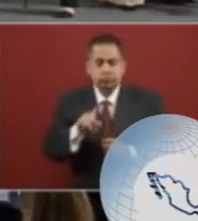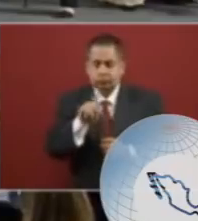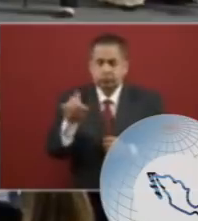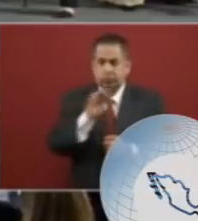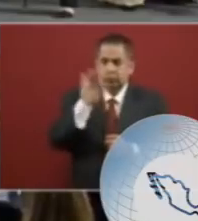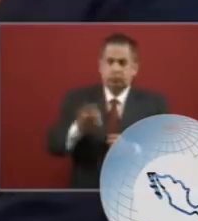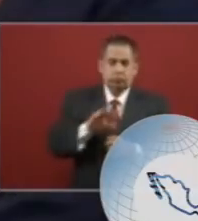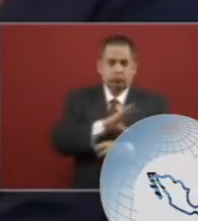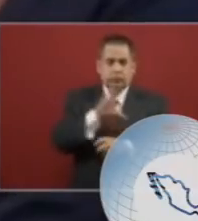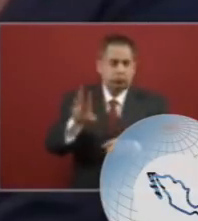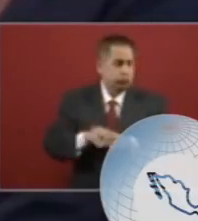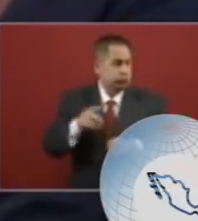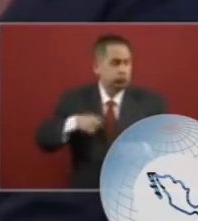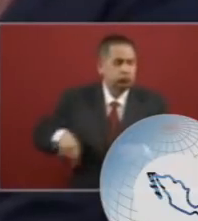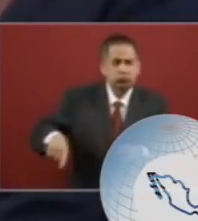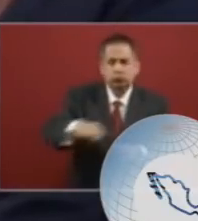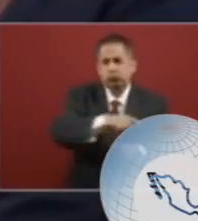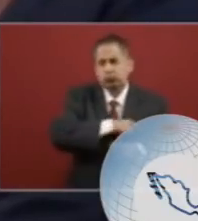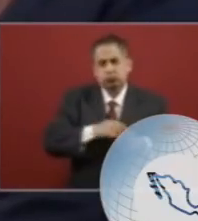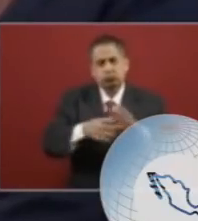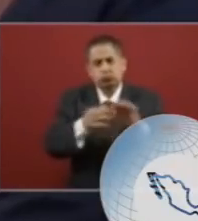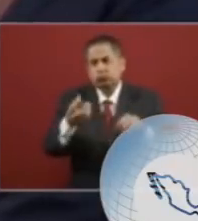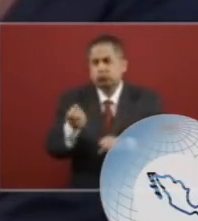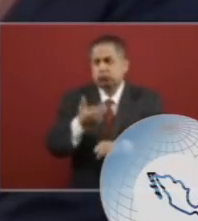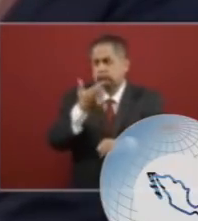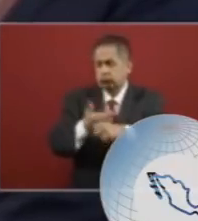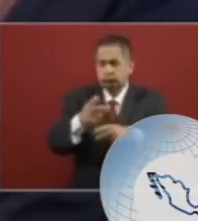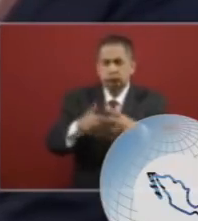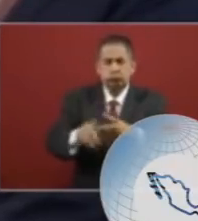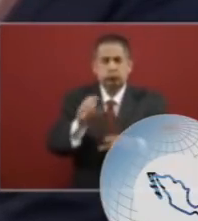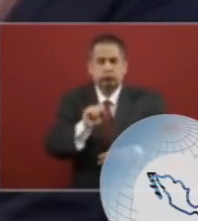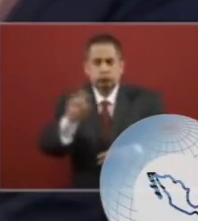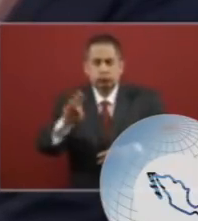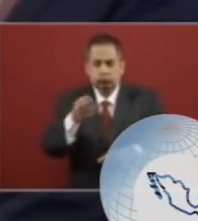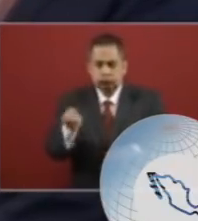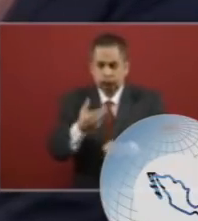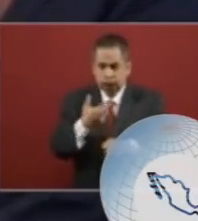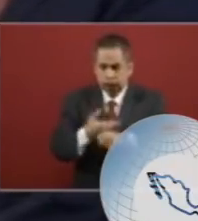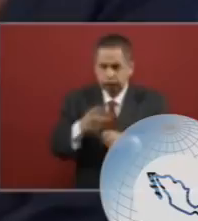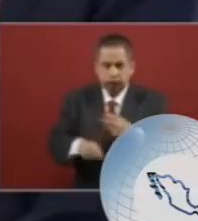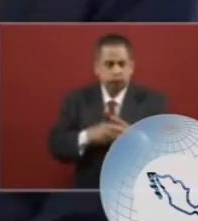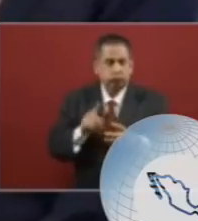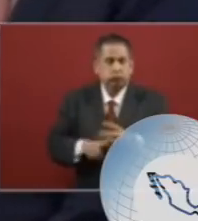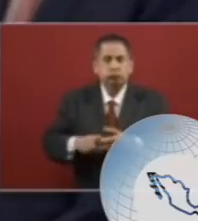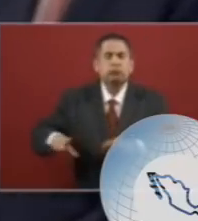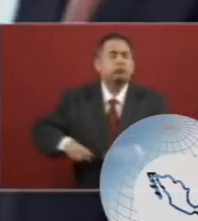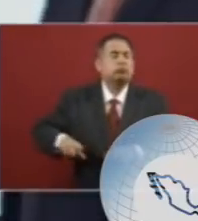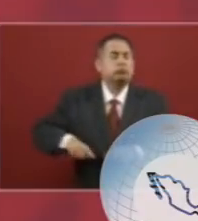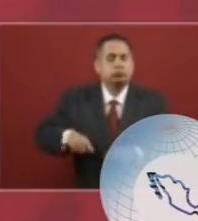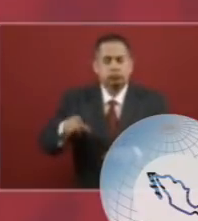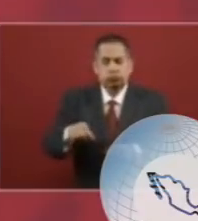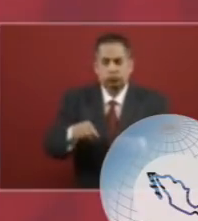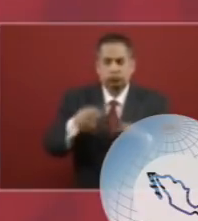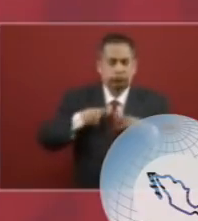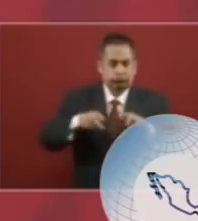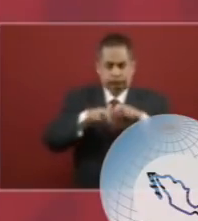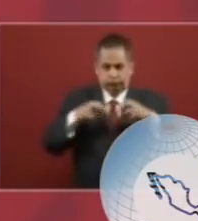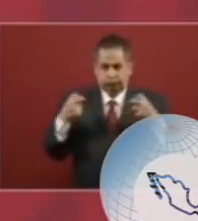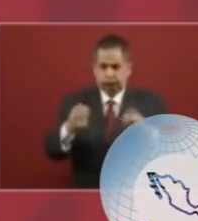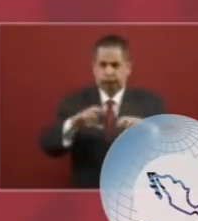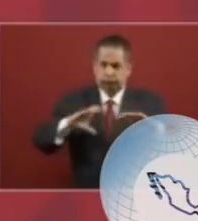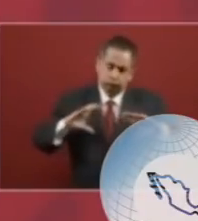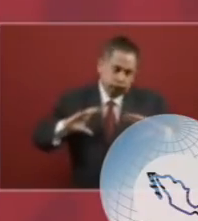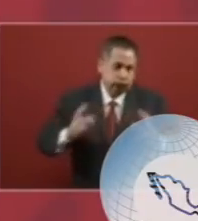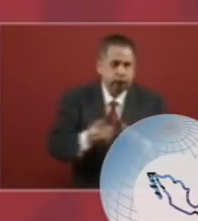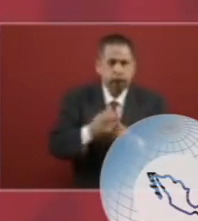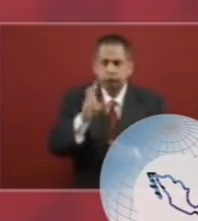100% de las declaraciones patrimoniales de secretarios de Estado, subsecretarios de Estado, el gabinete ampliado y los